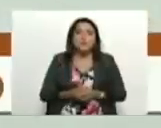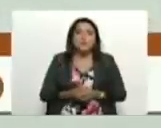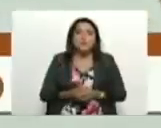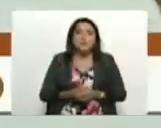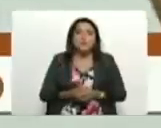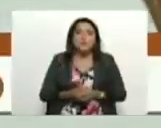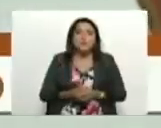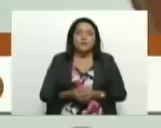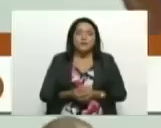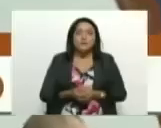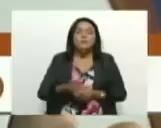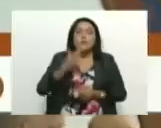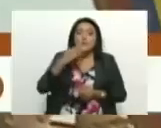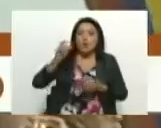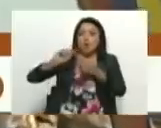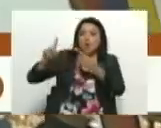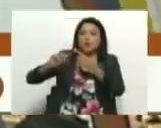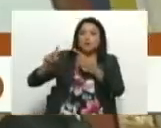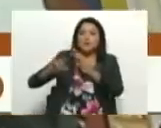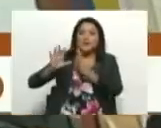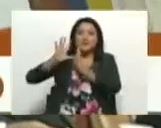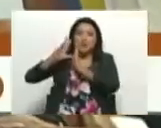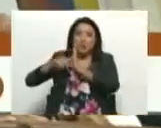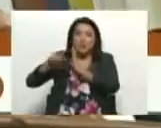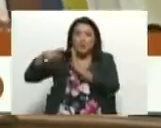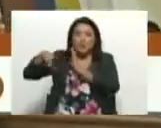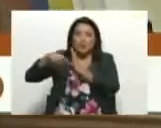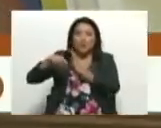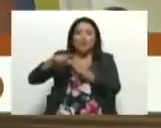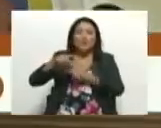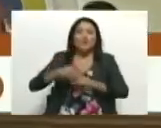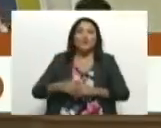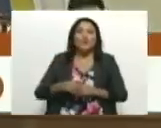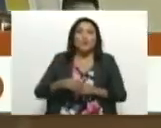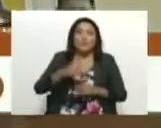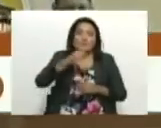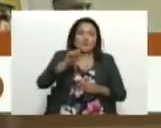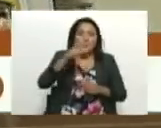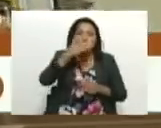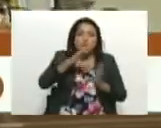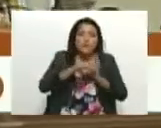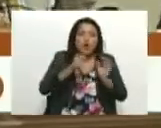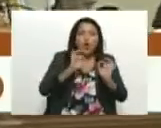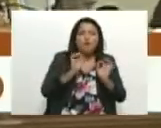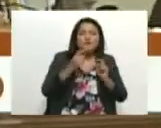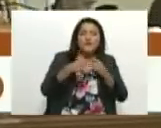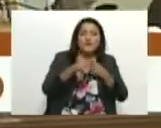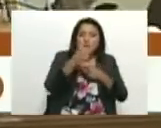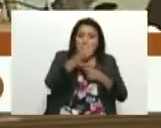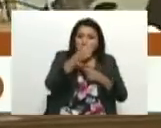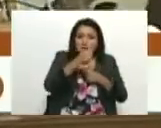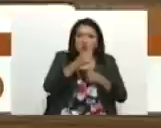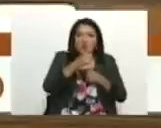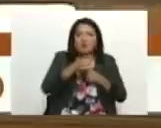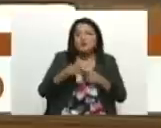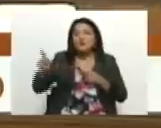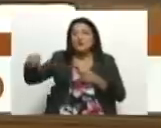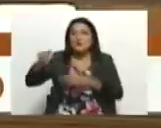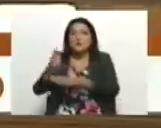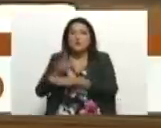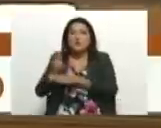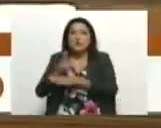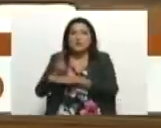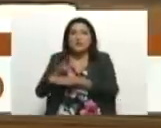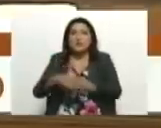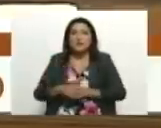que esos bienes podrán ser utilizados para financiar el funcionamiento de protección, y